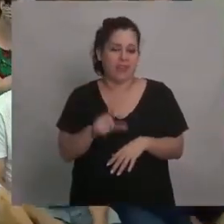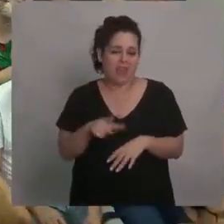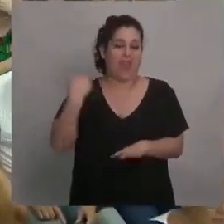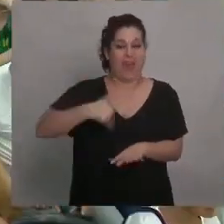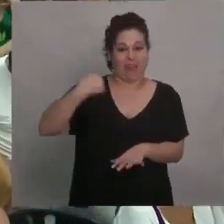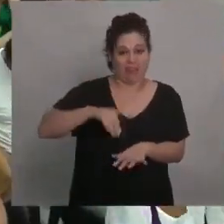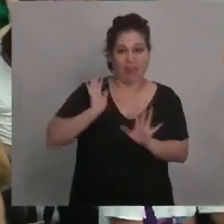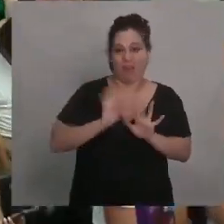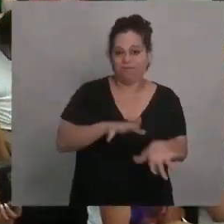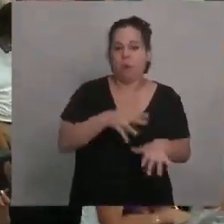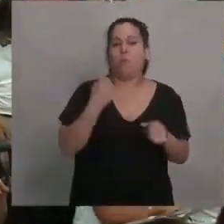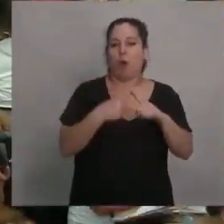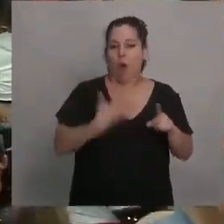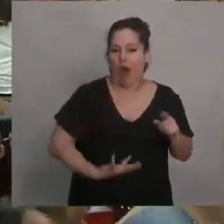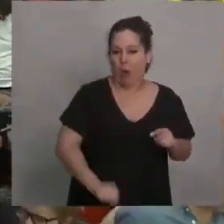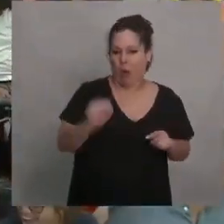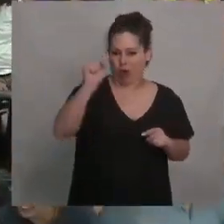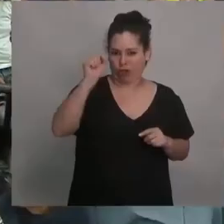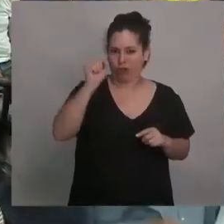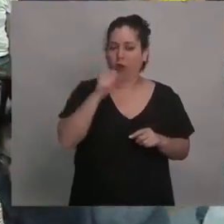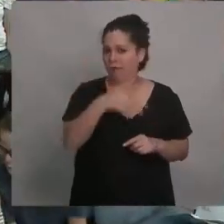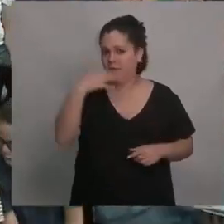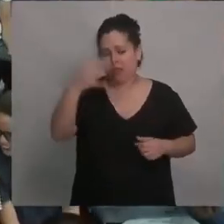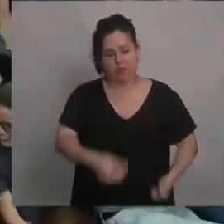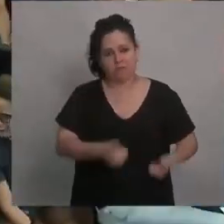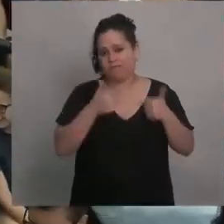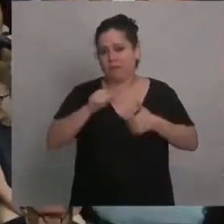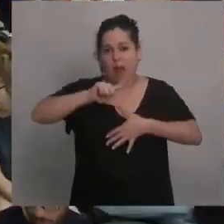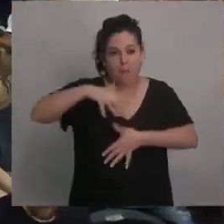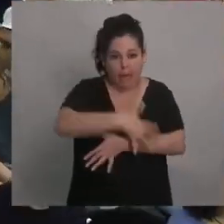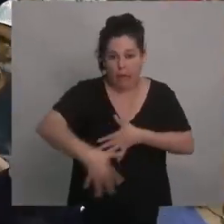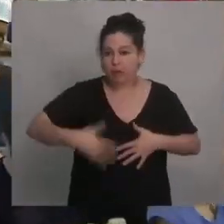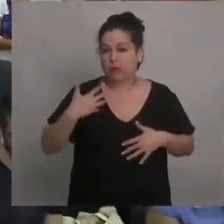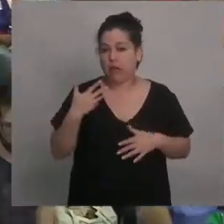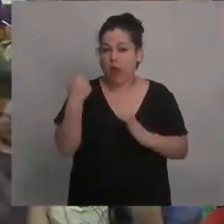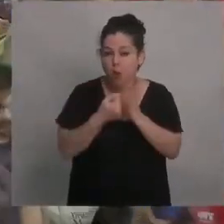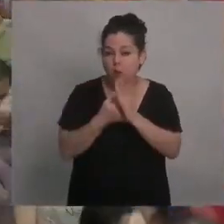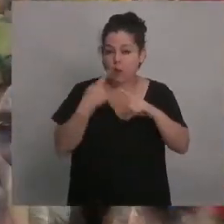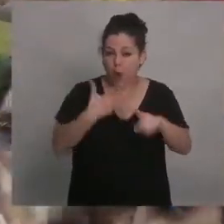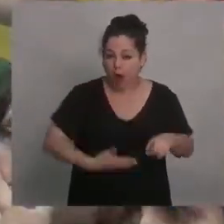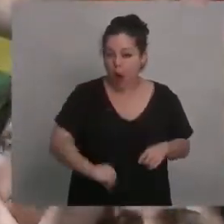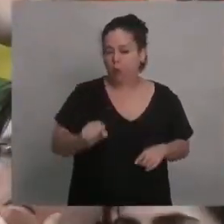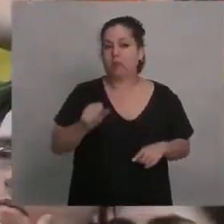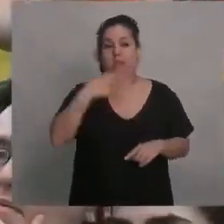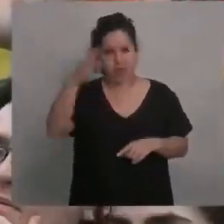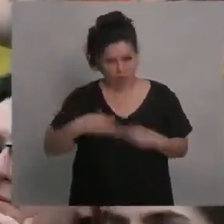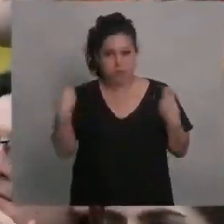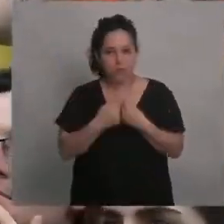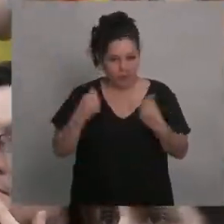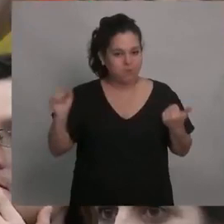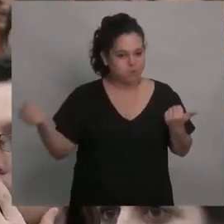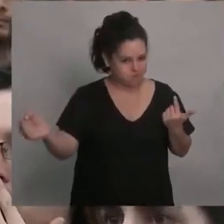en Argentina por el aborto, que han sido extraordinarias en toda América Latina, y no muchas de nosotras hemos salido a las